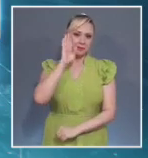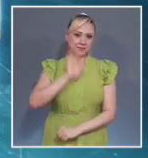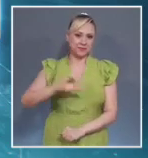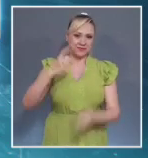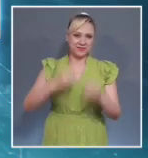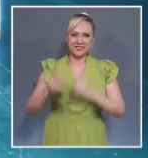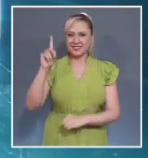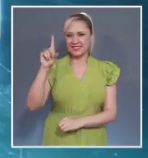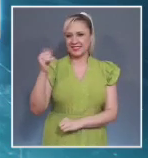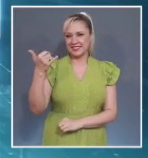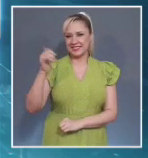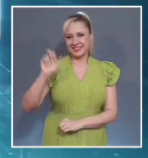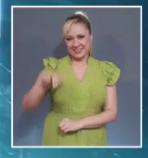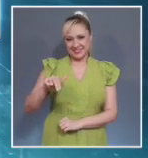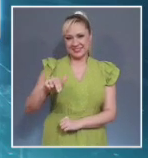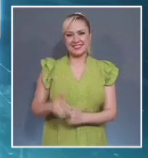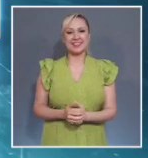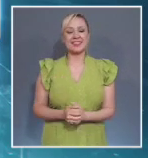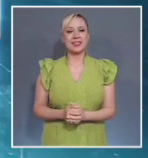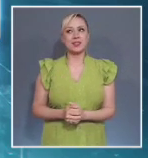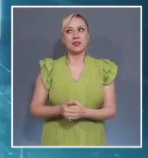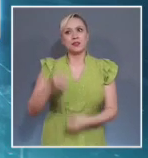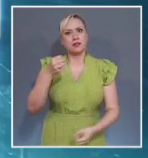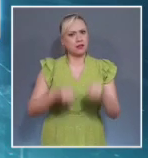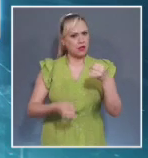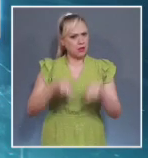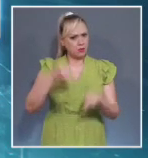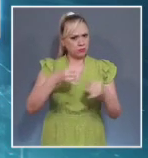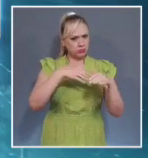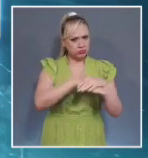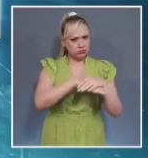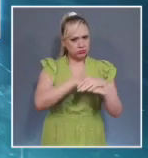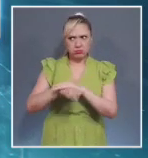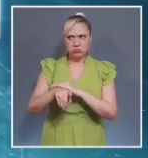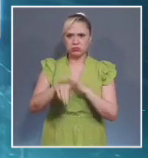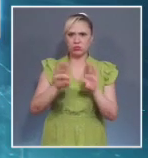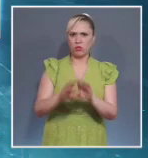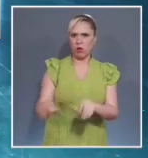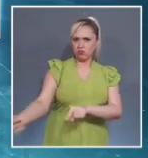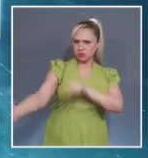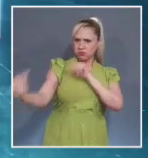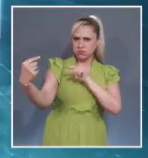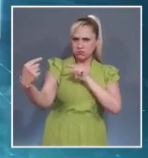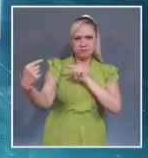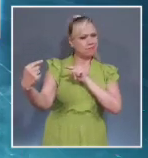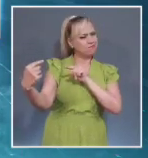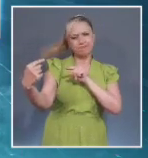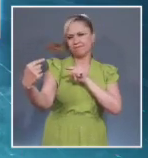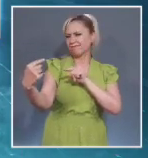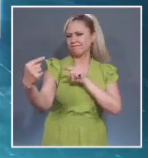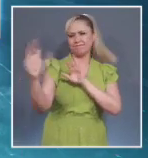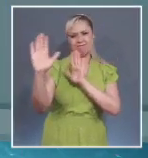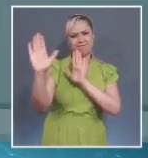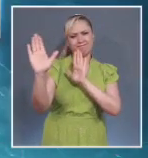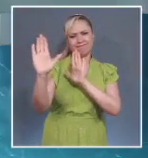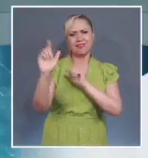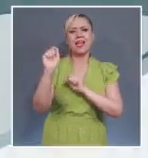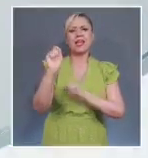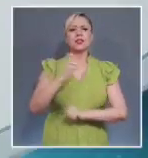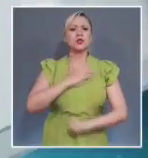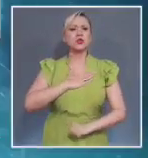Los tribunales no son oposición, sino pilares de la democracia, afirmó el magistrado Reyes Rodríguez Mondragón.